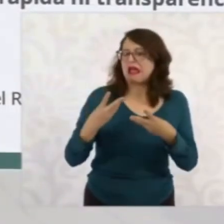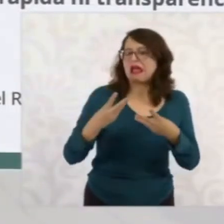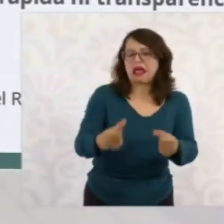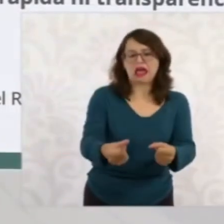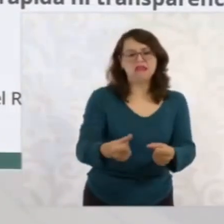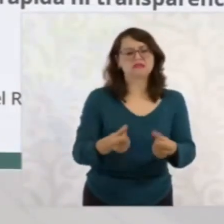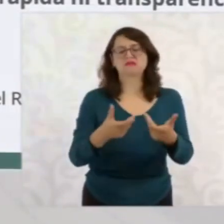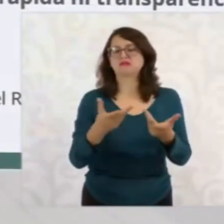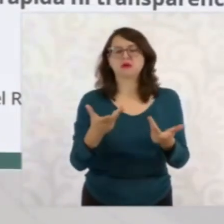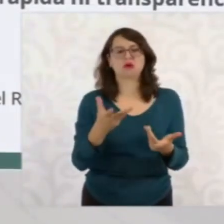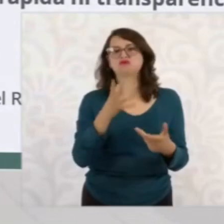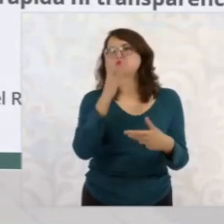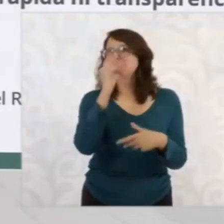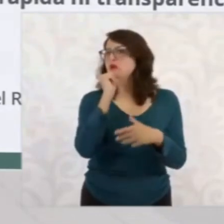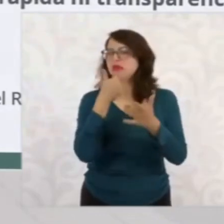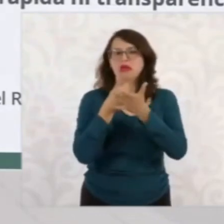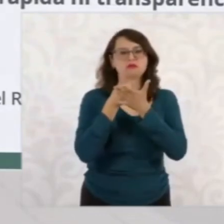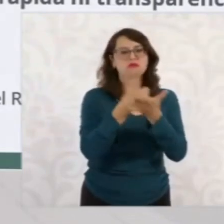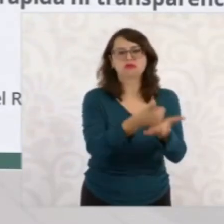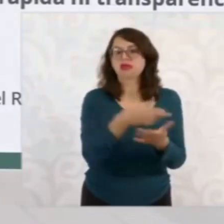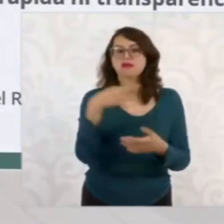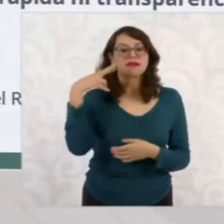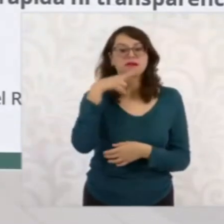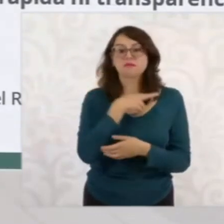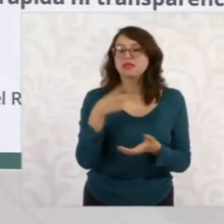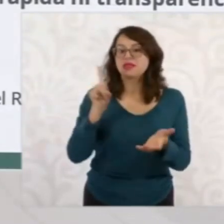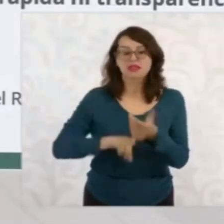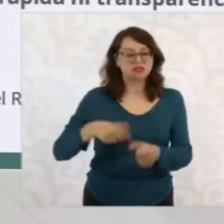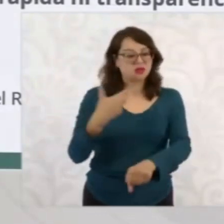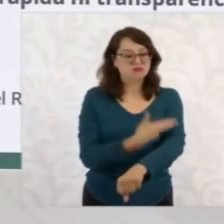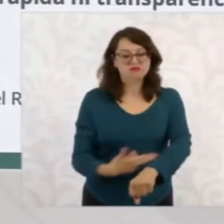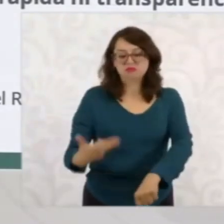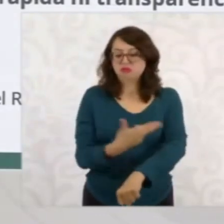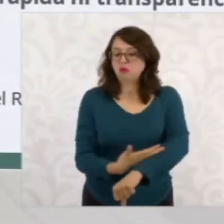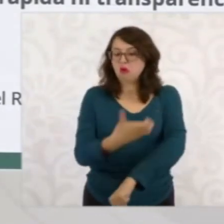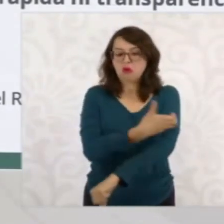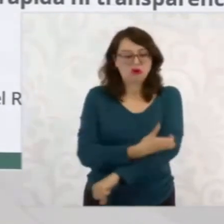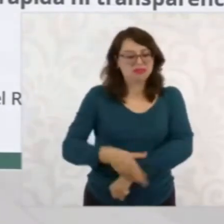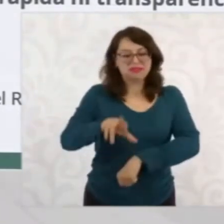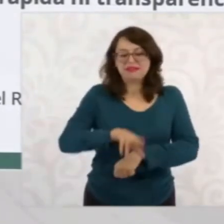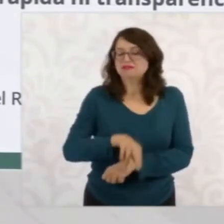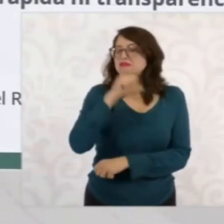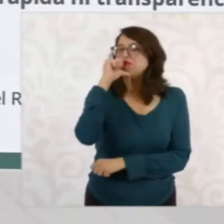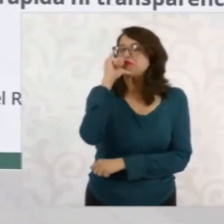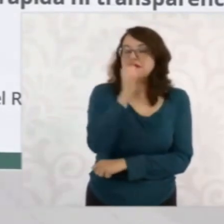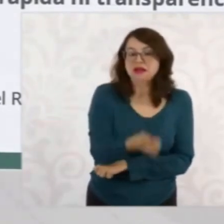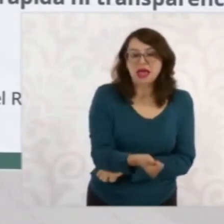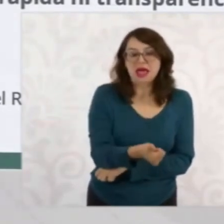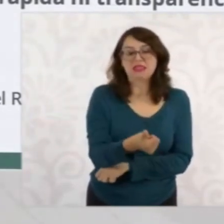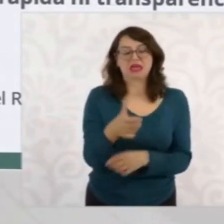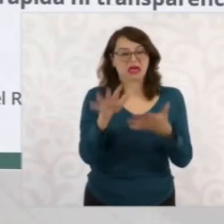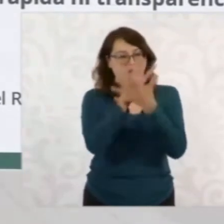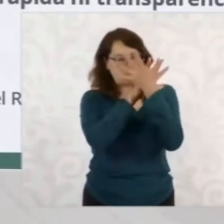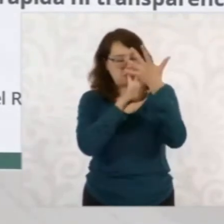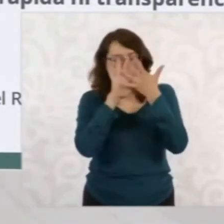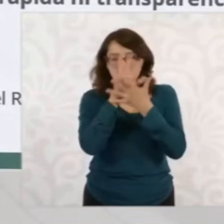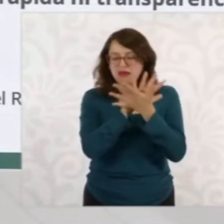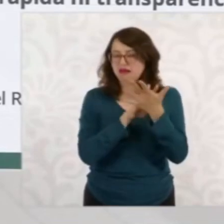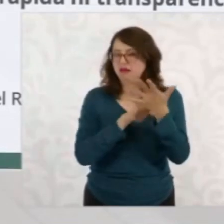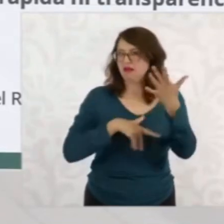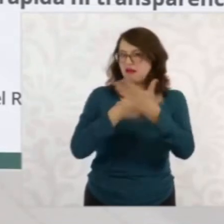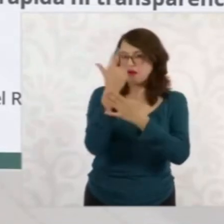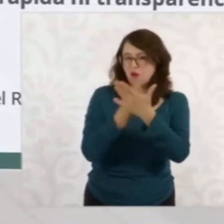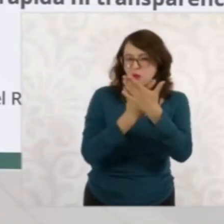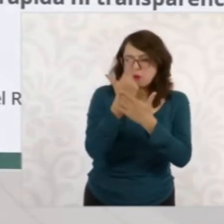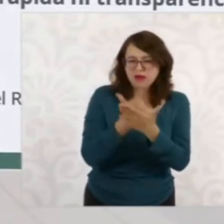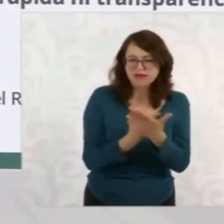que preventivo, tiene un exceso de burocracia y una falta de coordinación, es opaco y